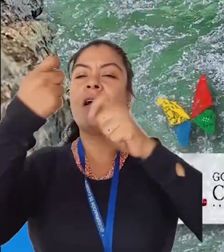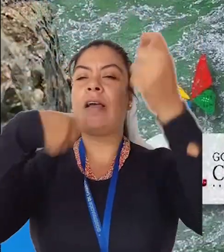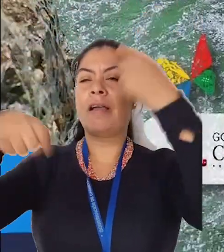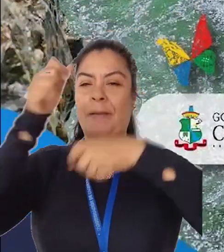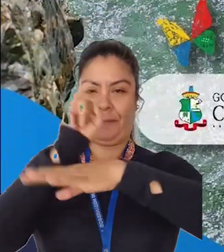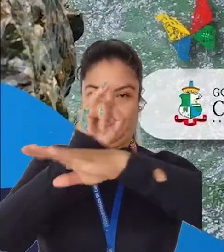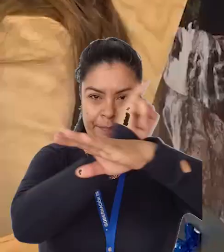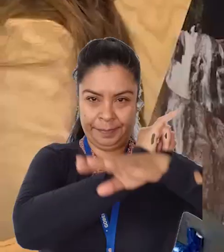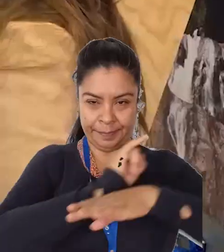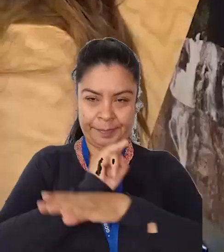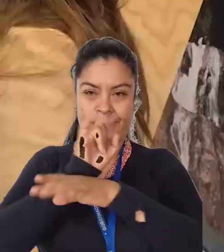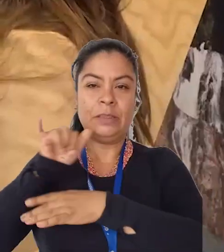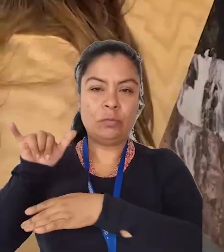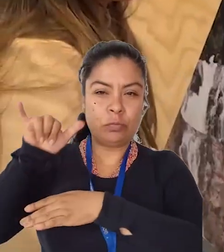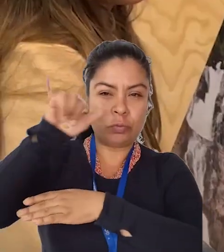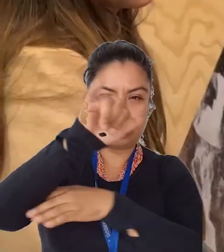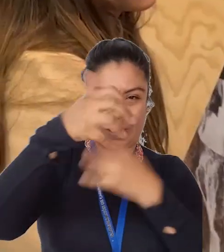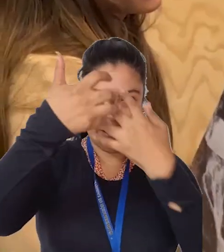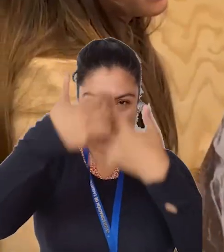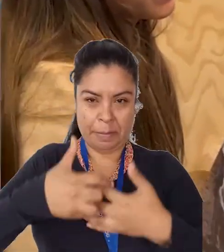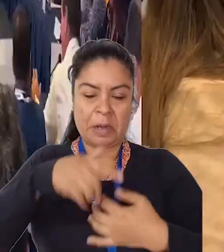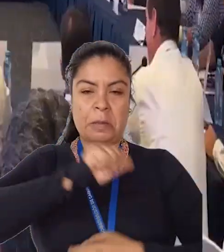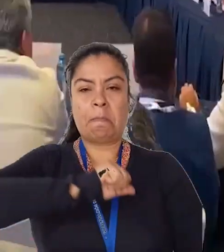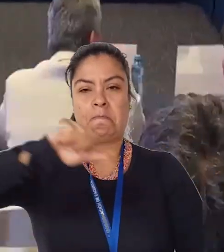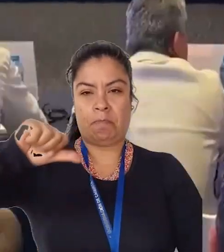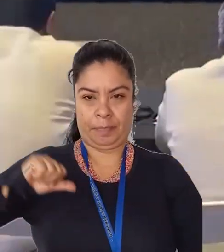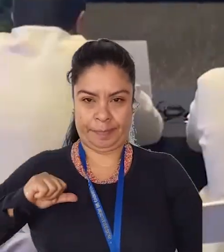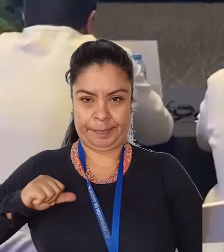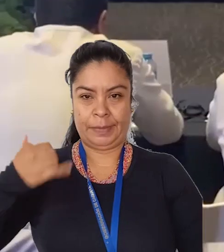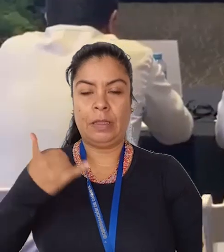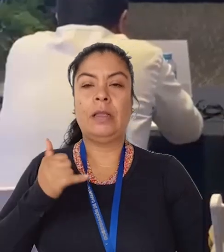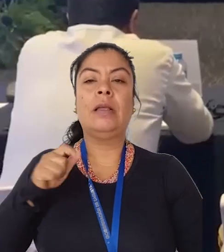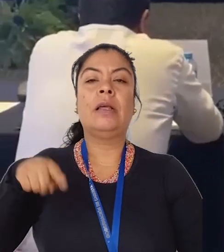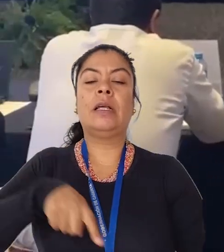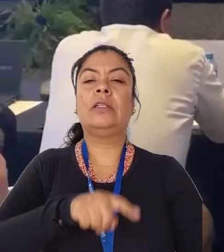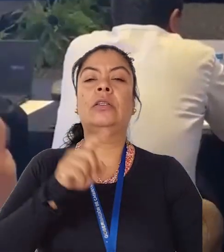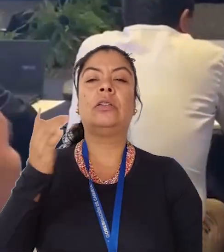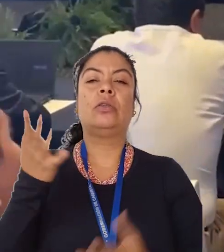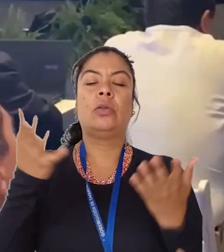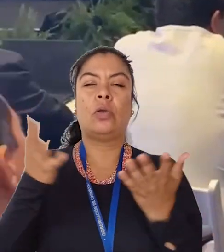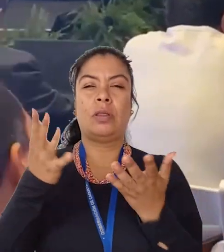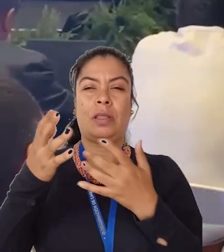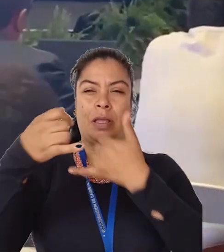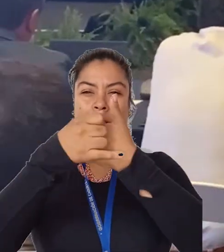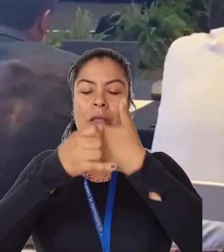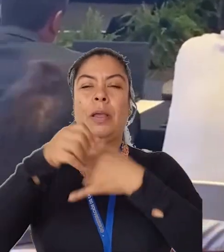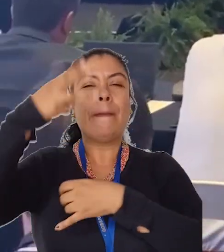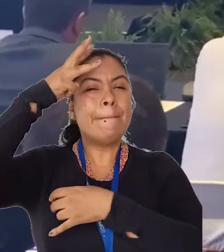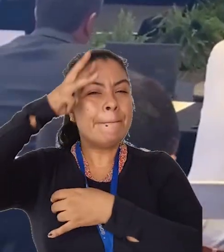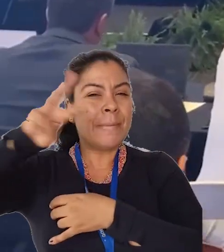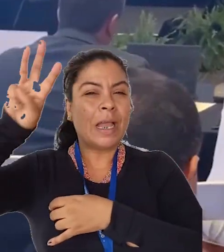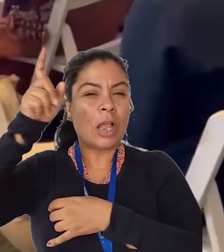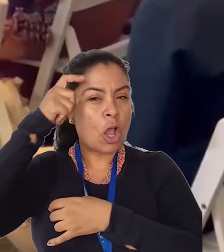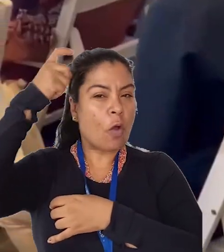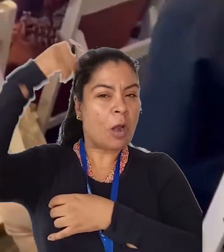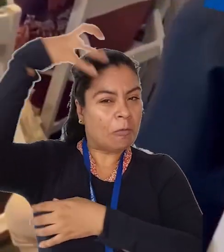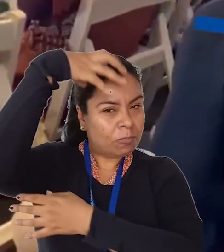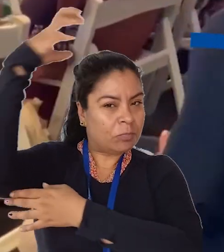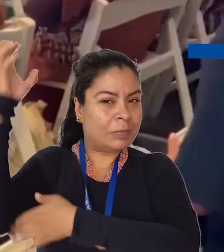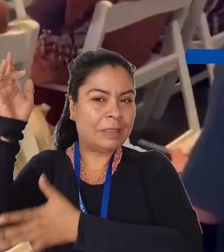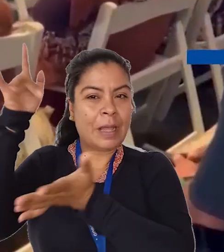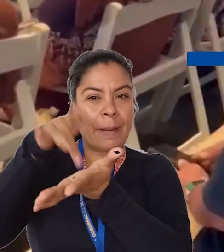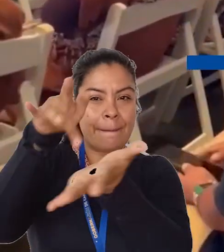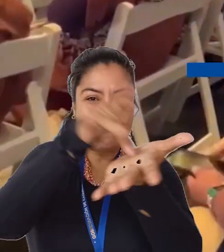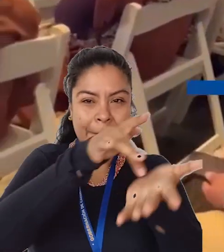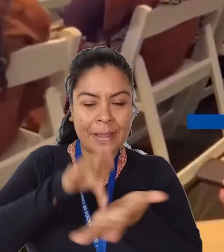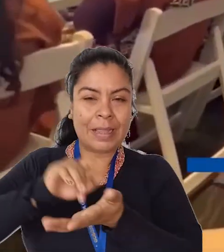con instituciones, agencias de viajes y operadores privados. Desde Mérida, estado de Yucatán, en México, el gobernador Arnulfo Gasca